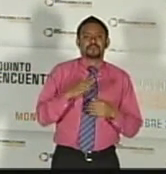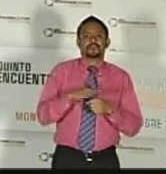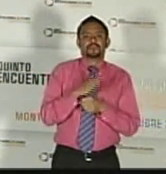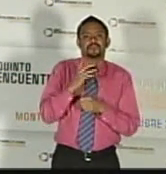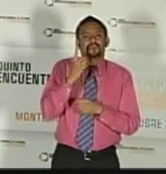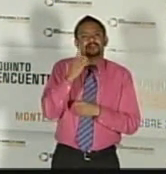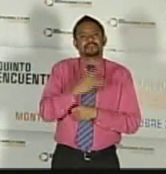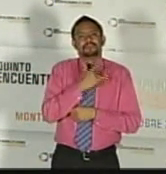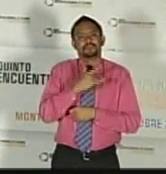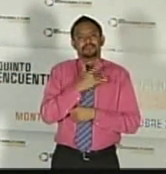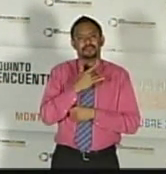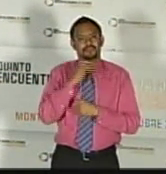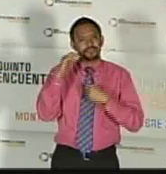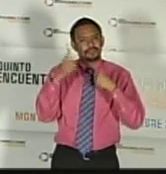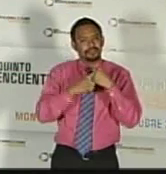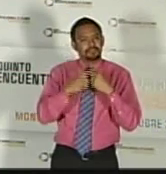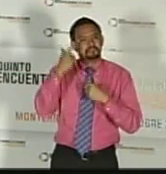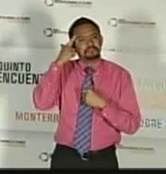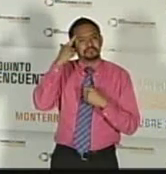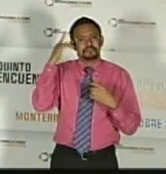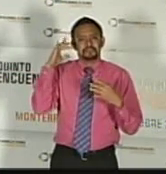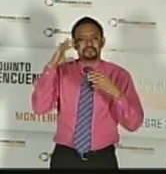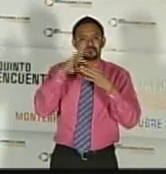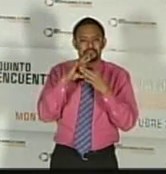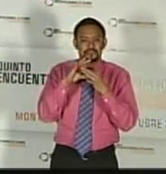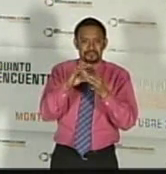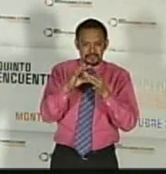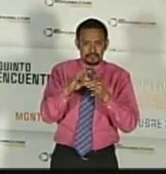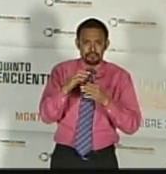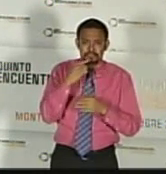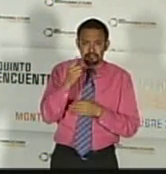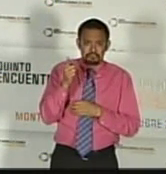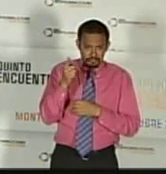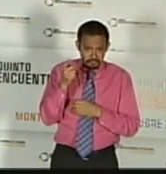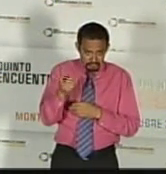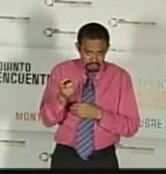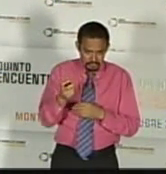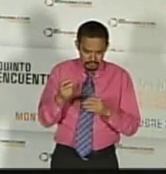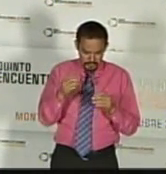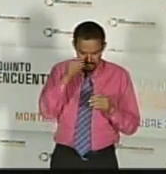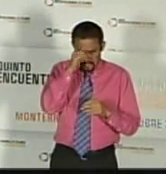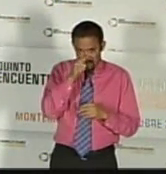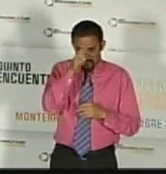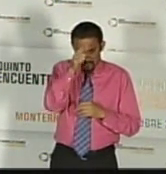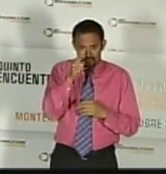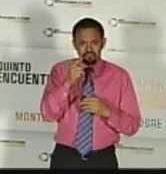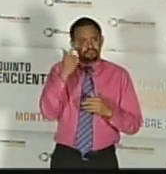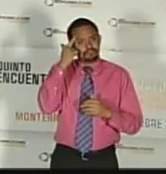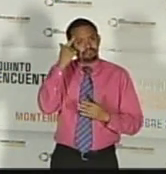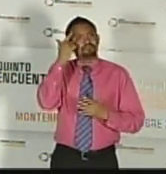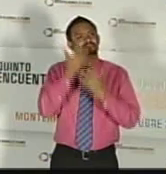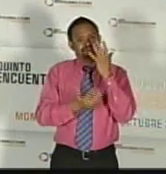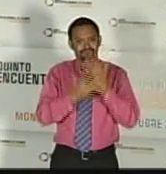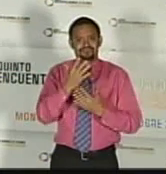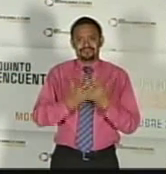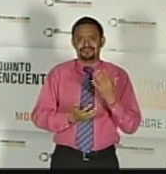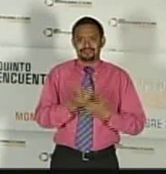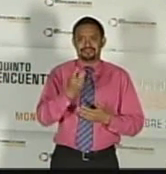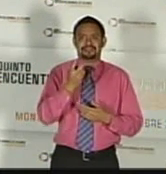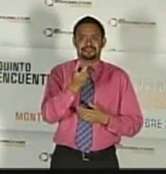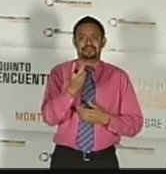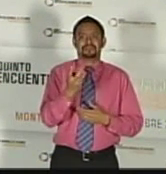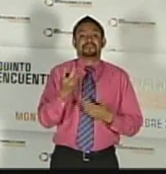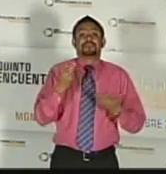con un sentido de coherencia, como lo decía Irving, con un sentido de espiritualidad y de creatividad, entonces de hecho